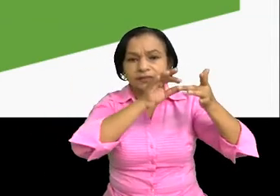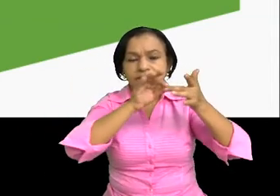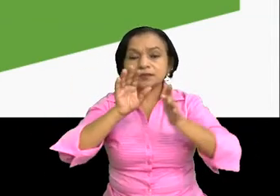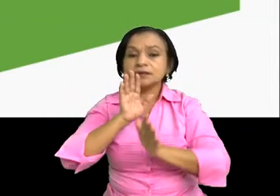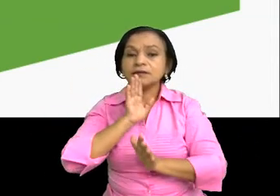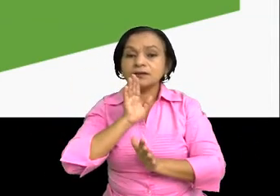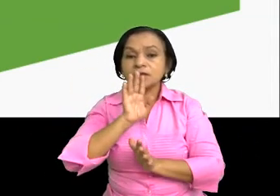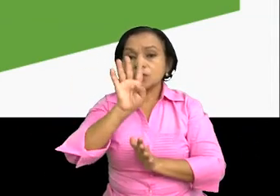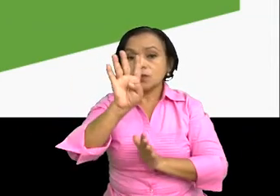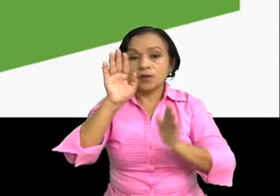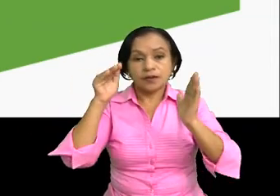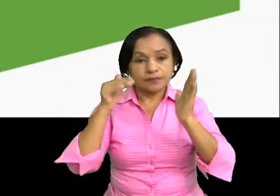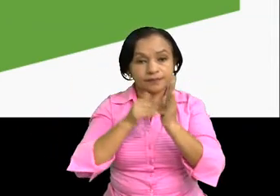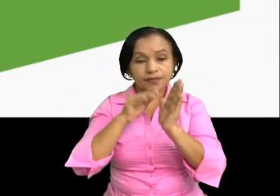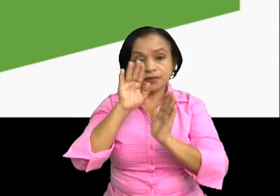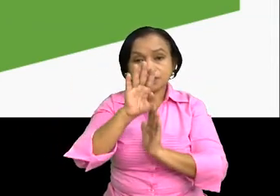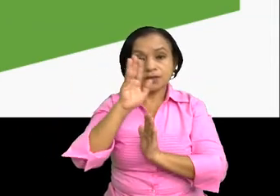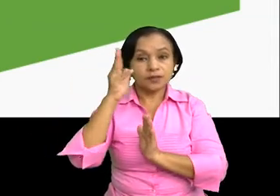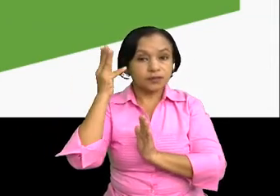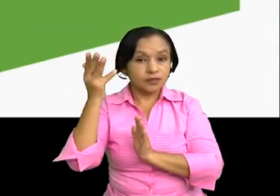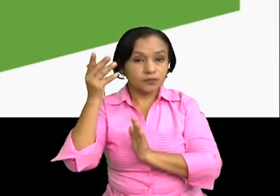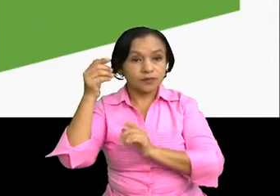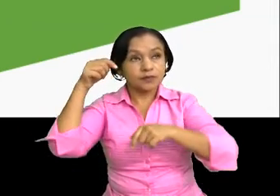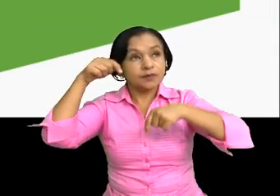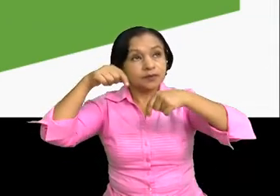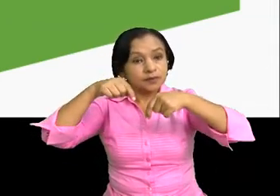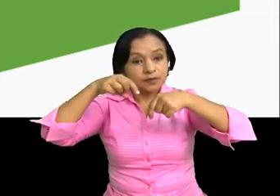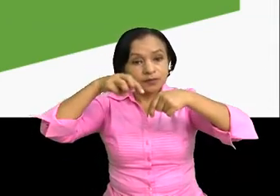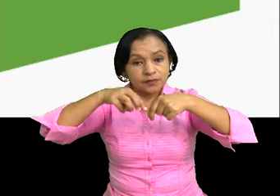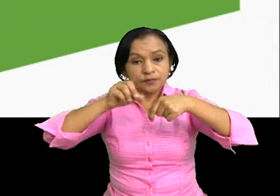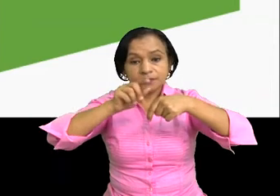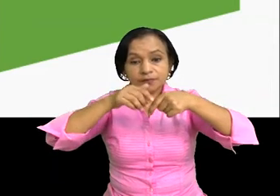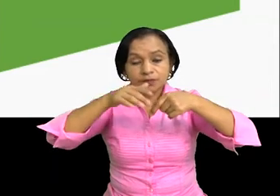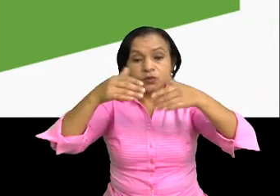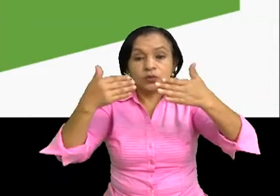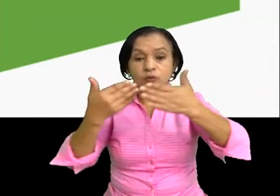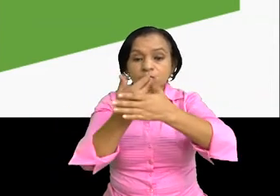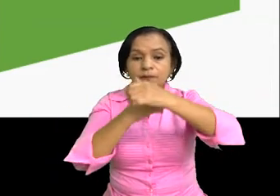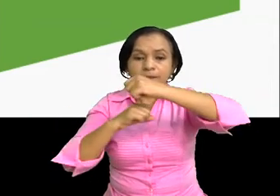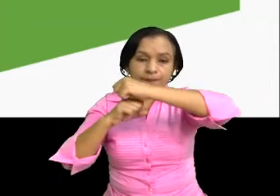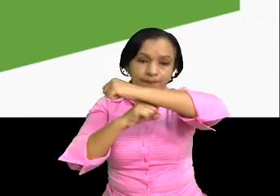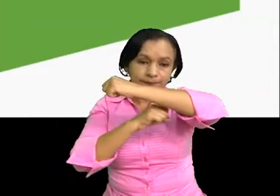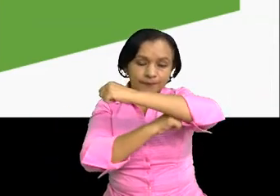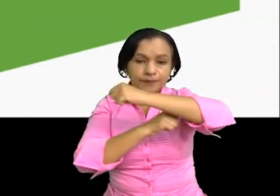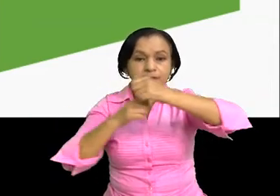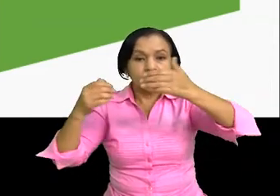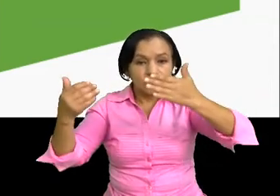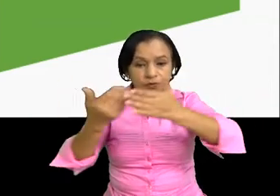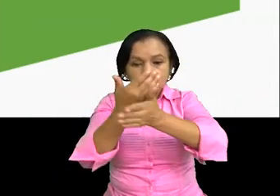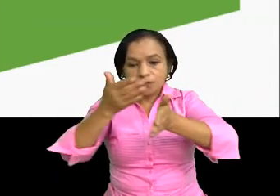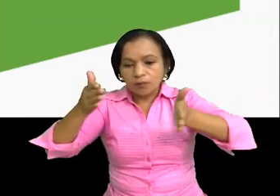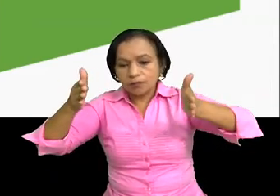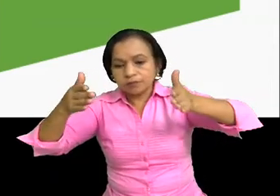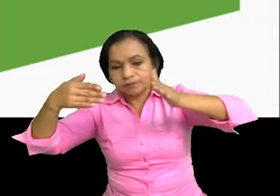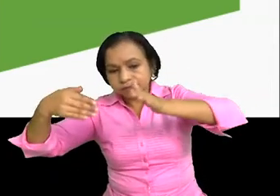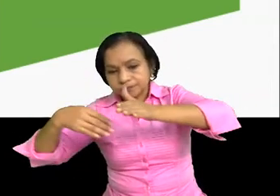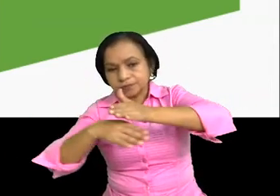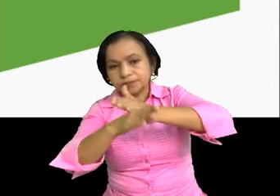Hablando de 4.049 metros lineales de nuevos puentes y nuevas cajas puentes.